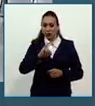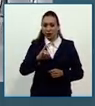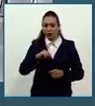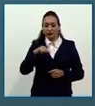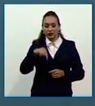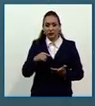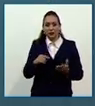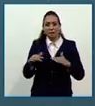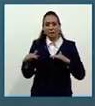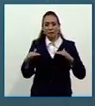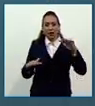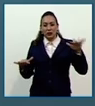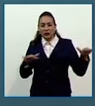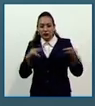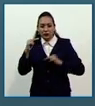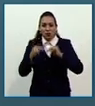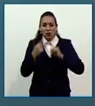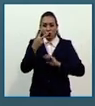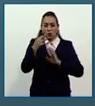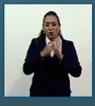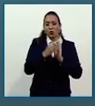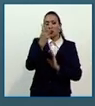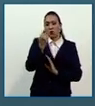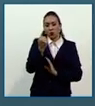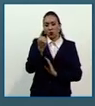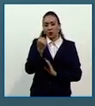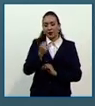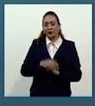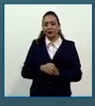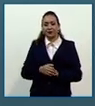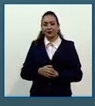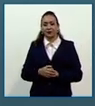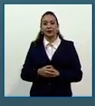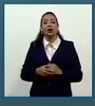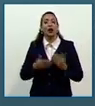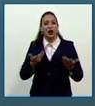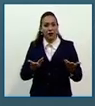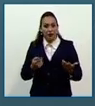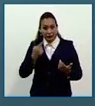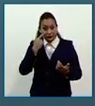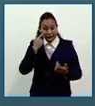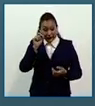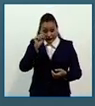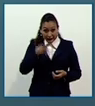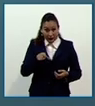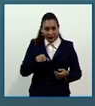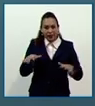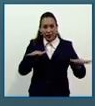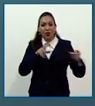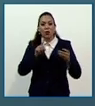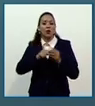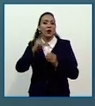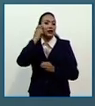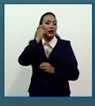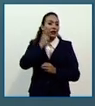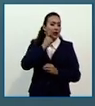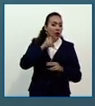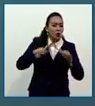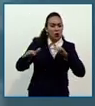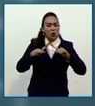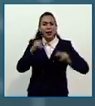una magnitud de 2.9. Comentarle precisamente en este sentido también que tembló en Guerrero. Un sismo